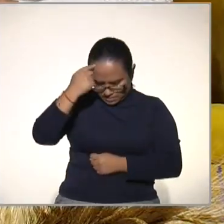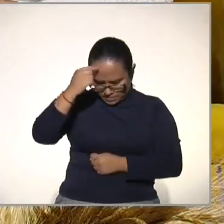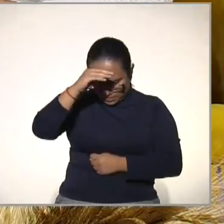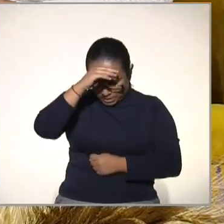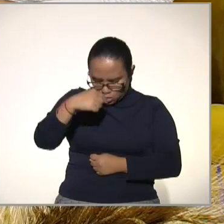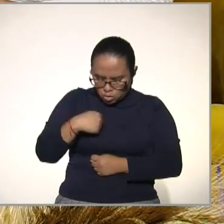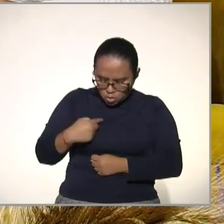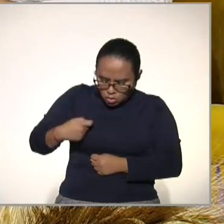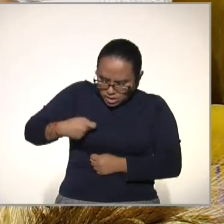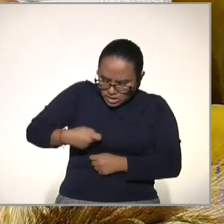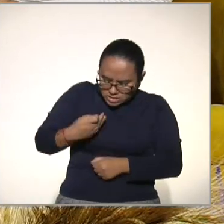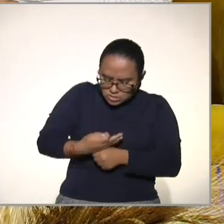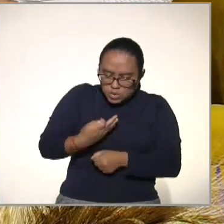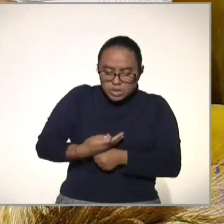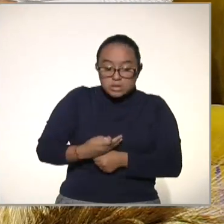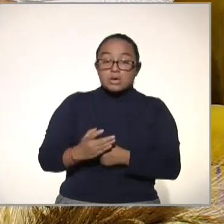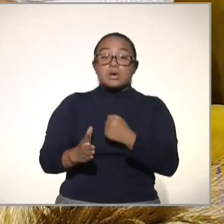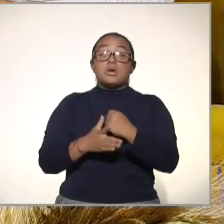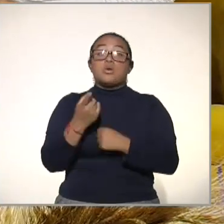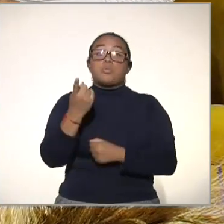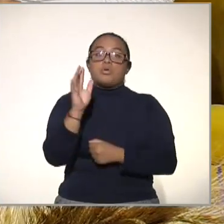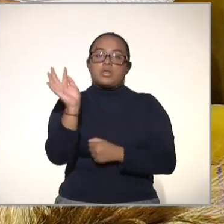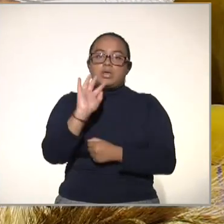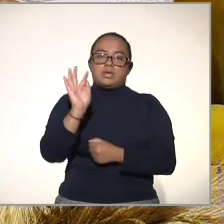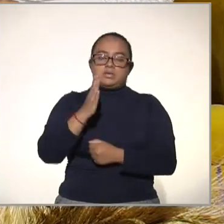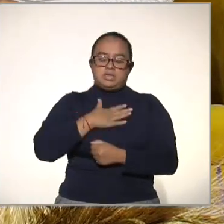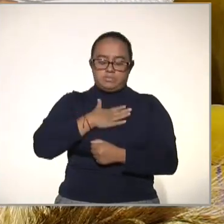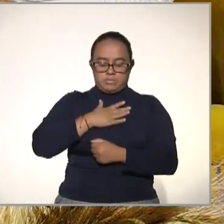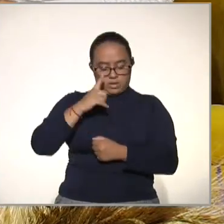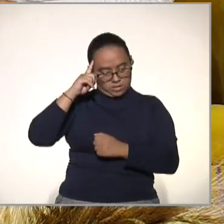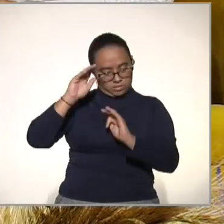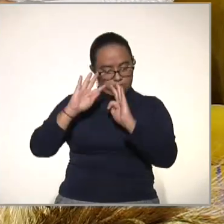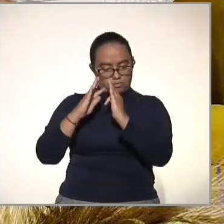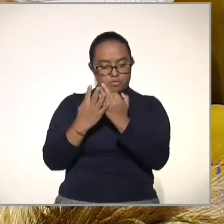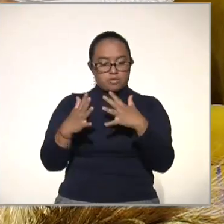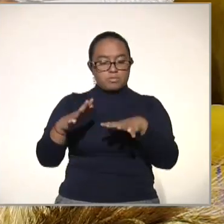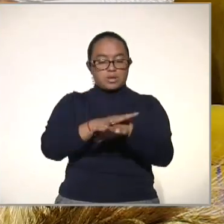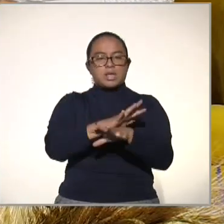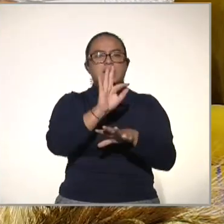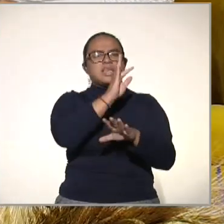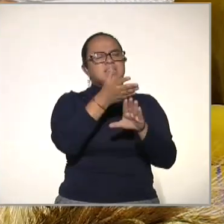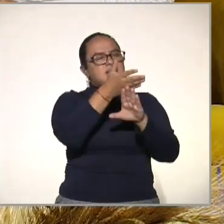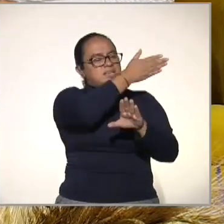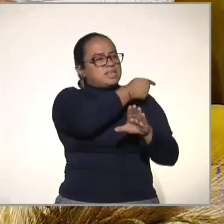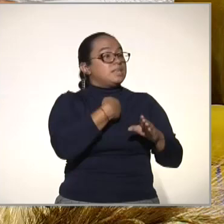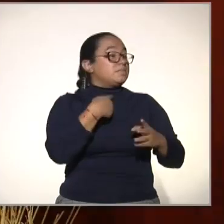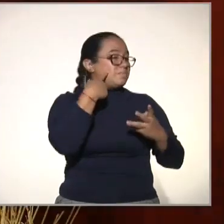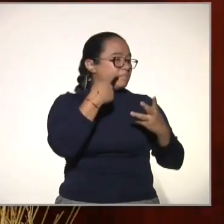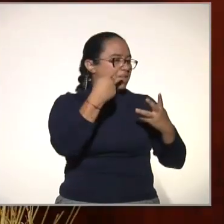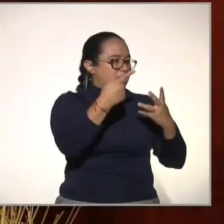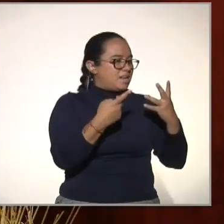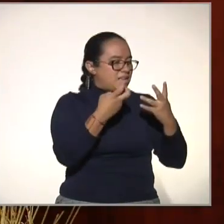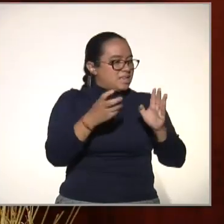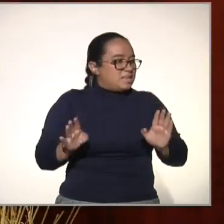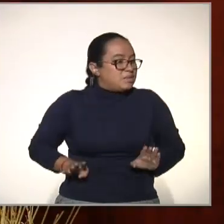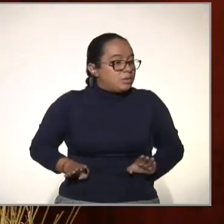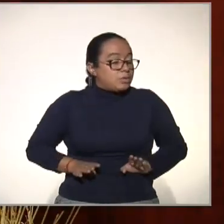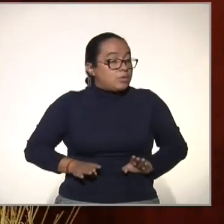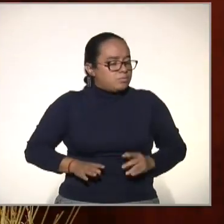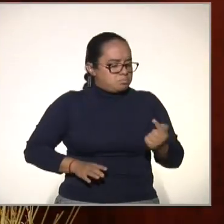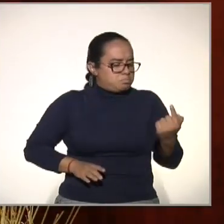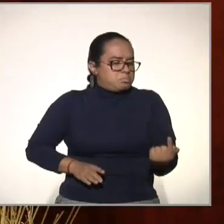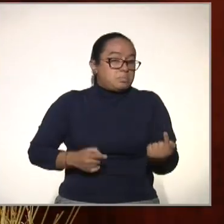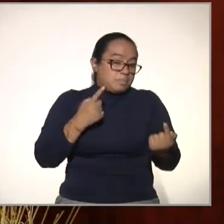estoy siendo hoy. Porque a lo mejor ya cambió de la manera en la que tú te veías, te describías o te narrabas o te construiste cuando